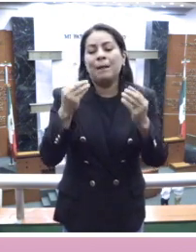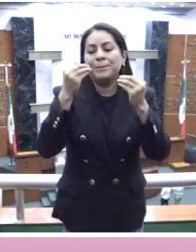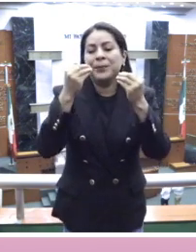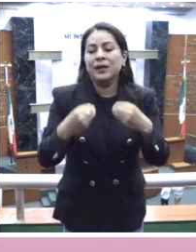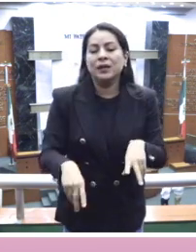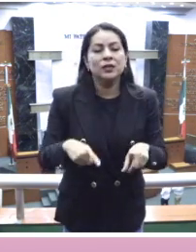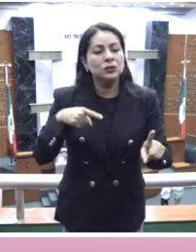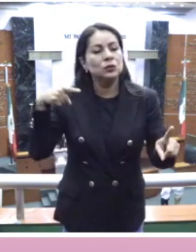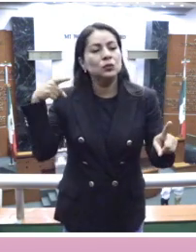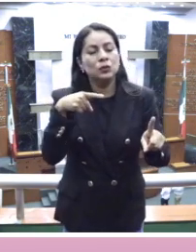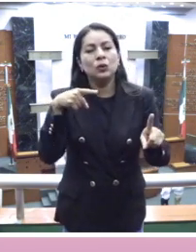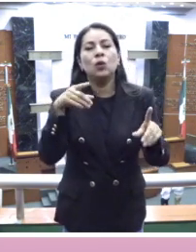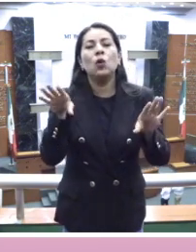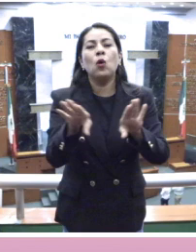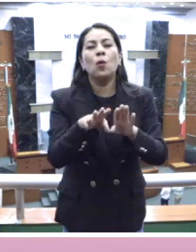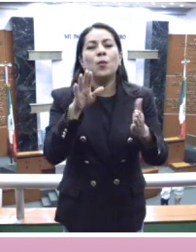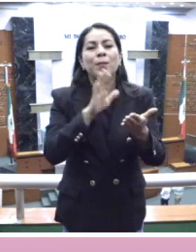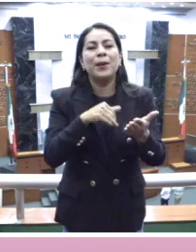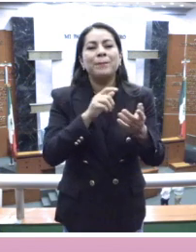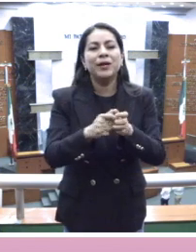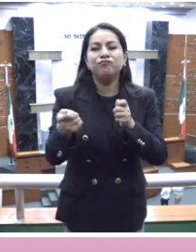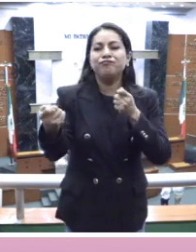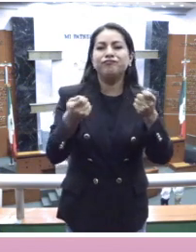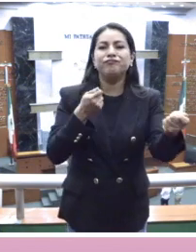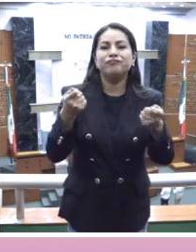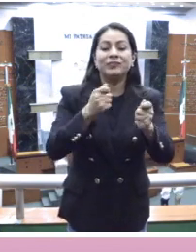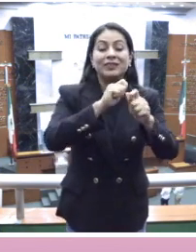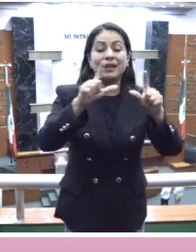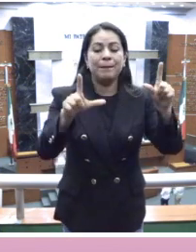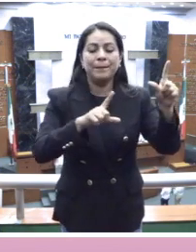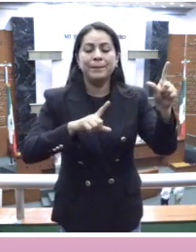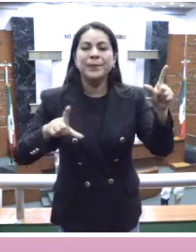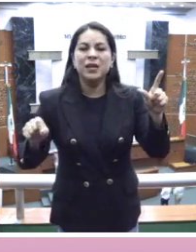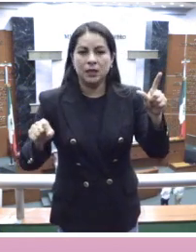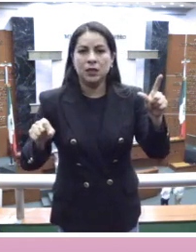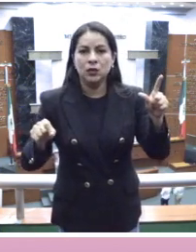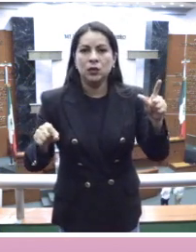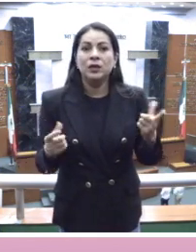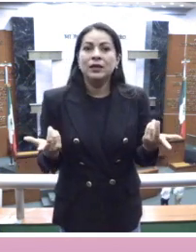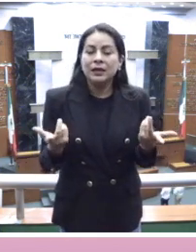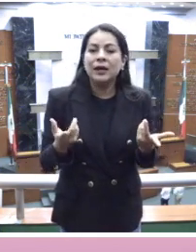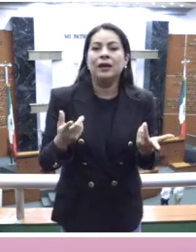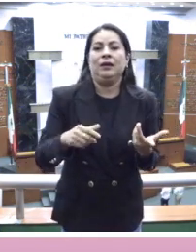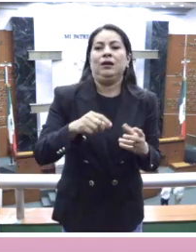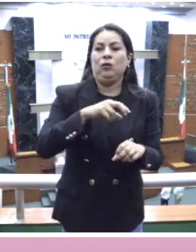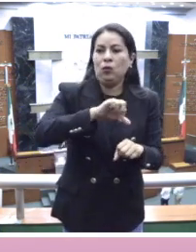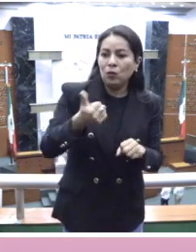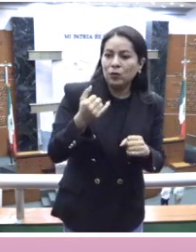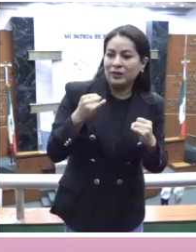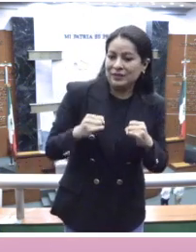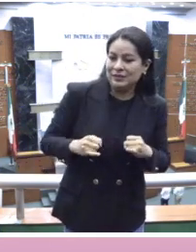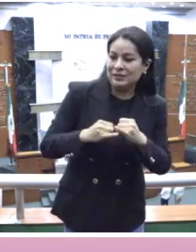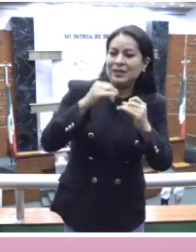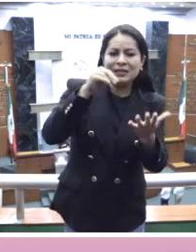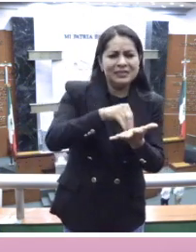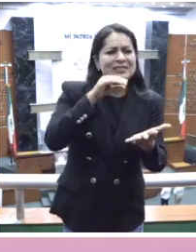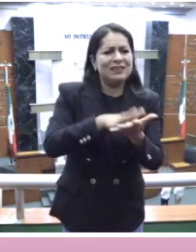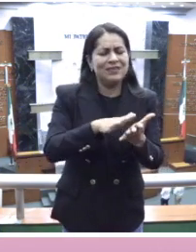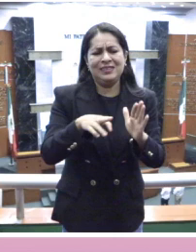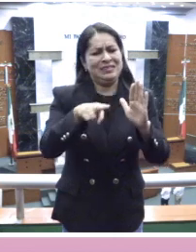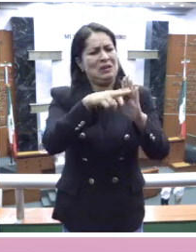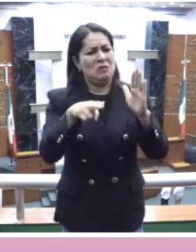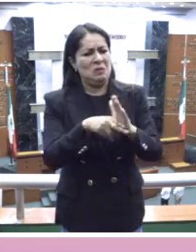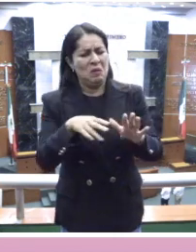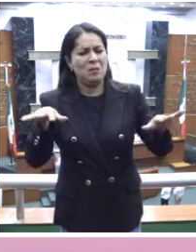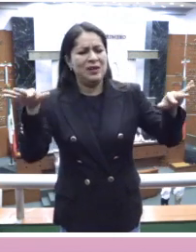su sentido como documento rector de la nación y a dejar que órganos secundarios establezcan cambios